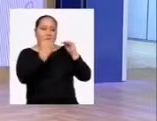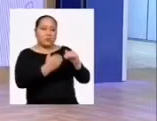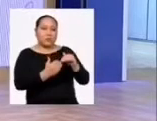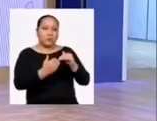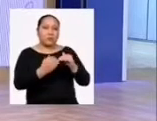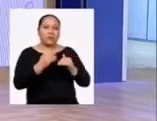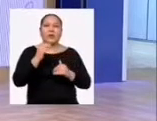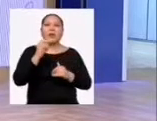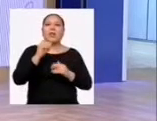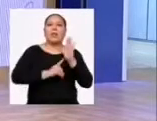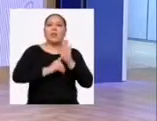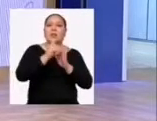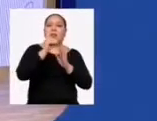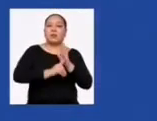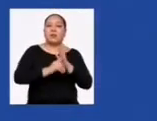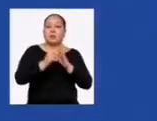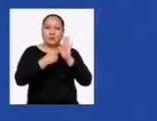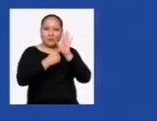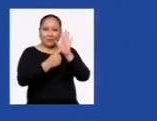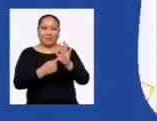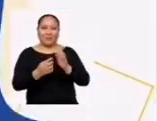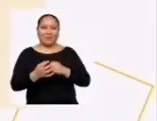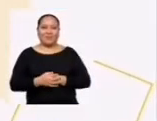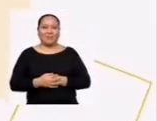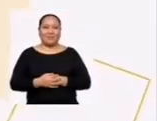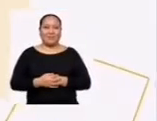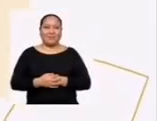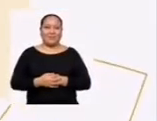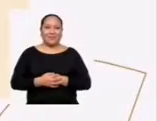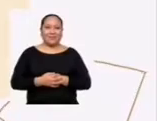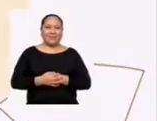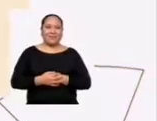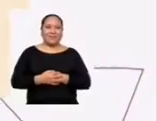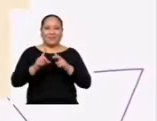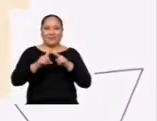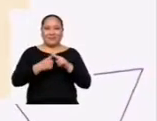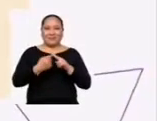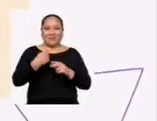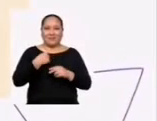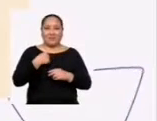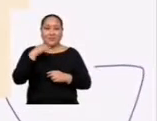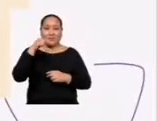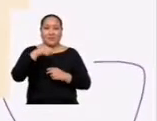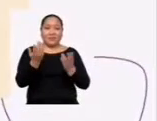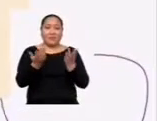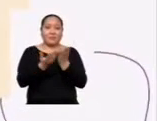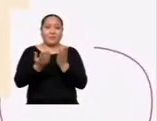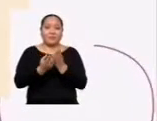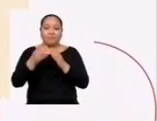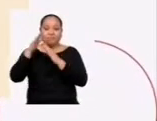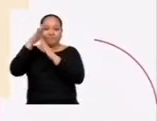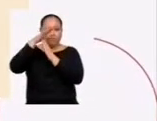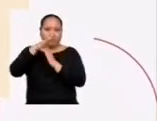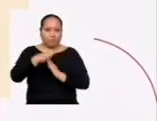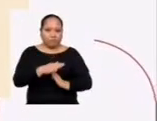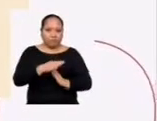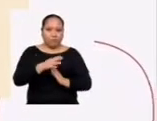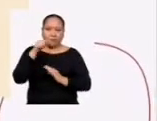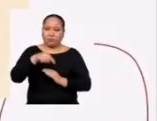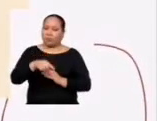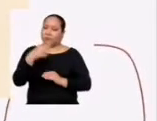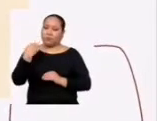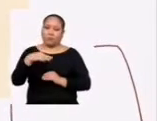desarrollo del texto. Lo proyecto en pantalla. A ver, empiezo yo. En el colegio, la discriminación